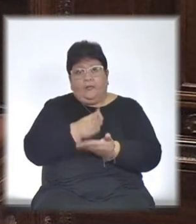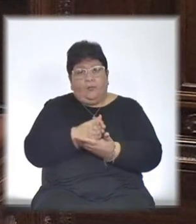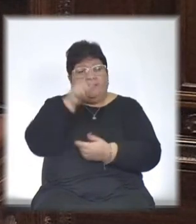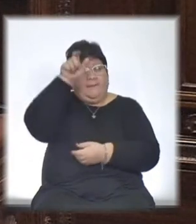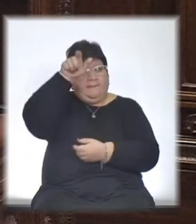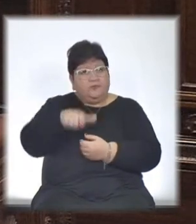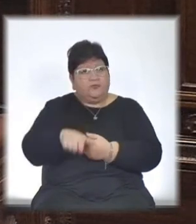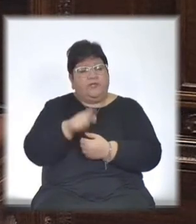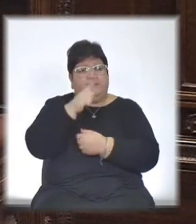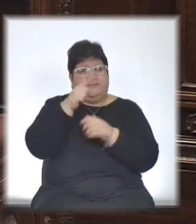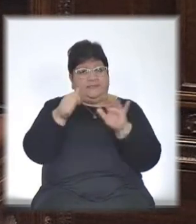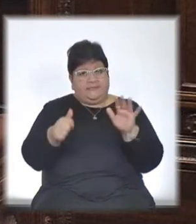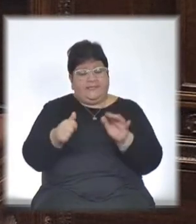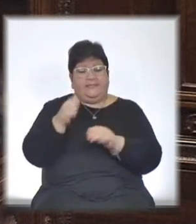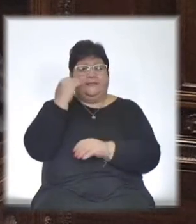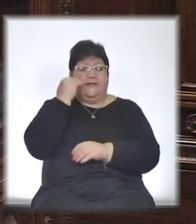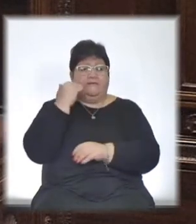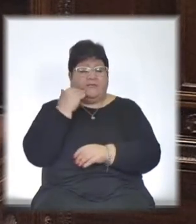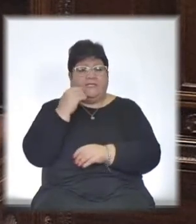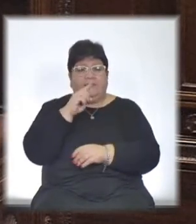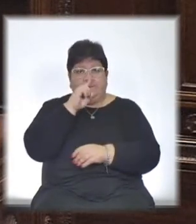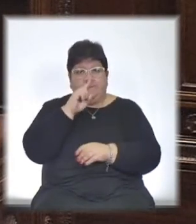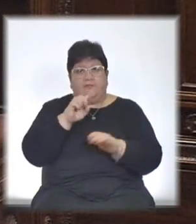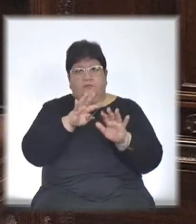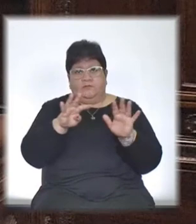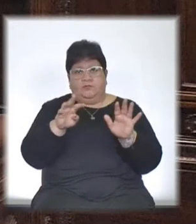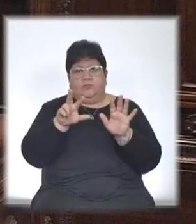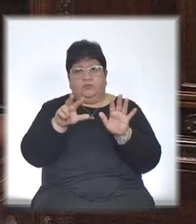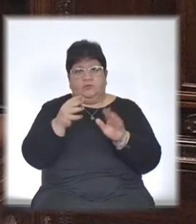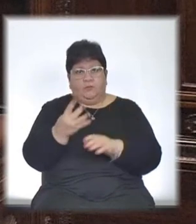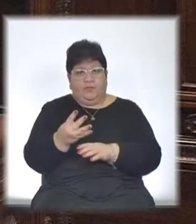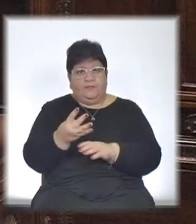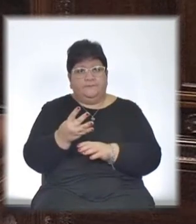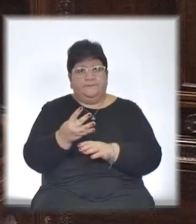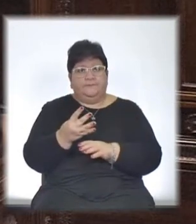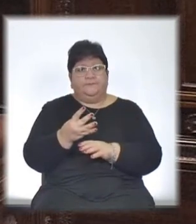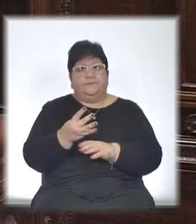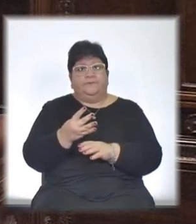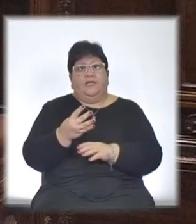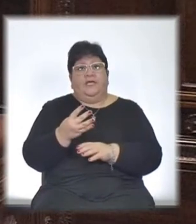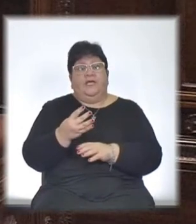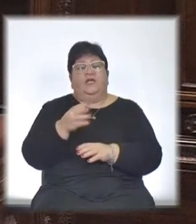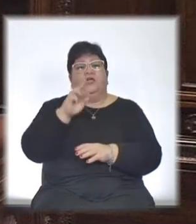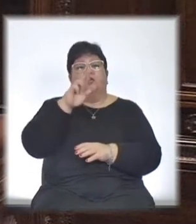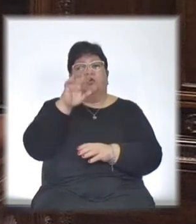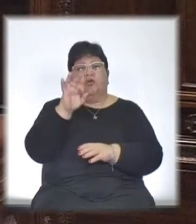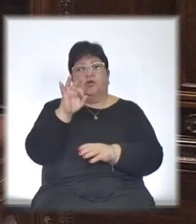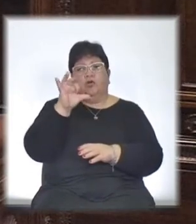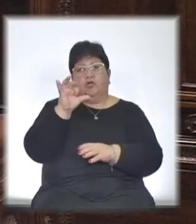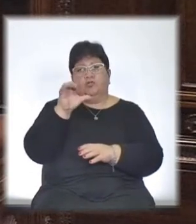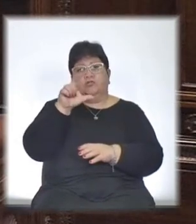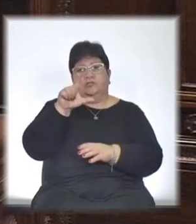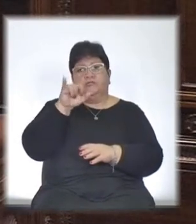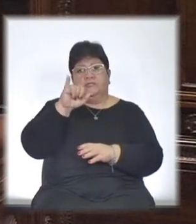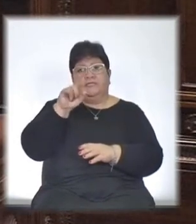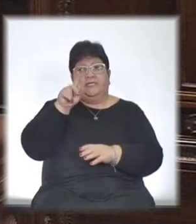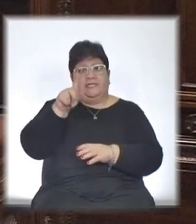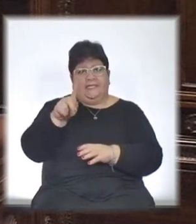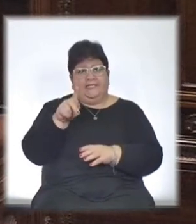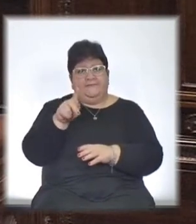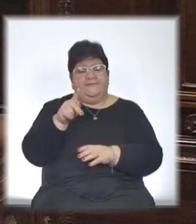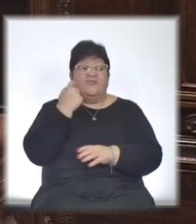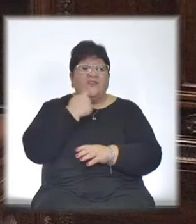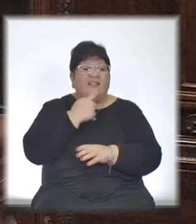abril de 1984. El doctor Vladimir Roslik fue asesinado faltando 7 meses para las